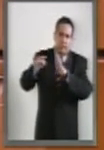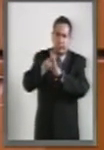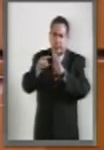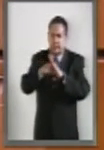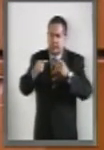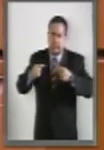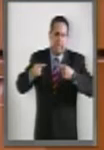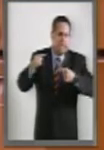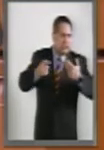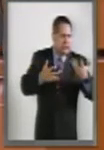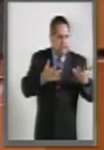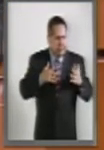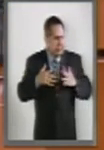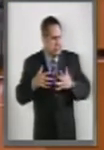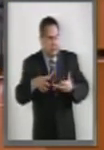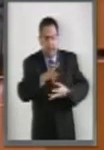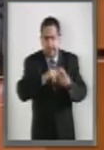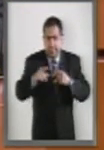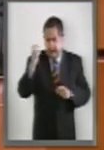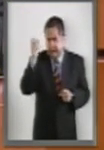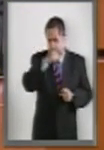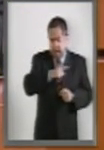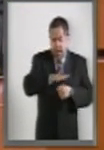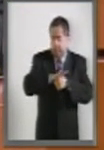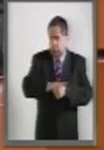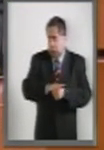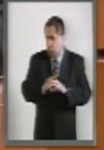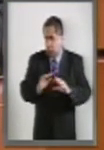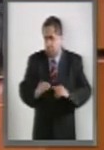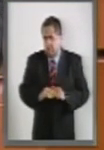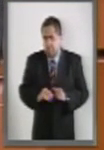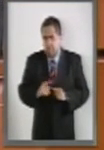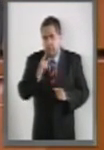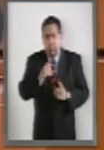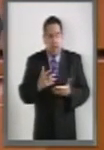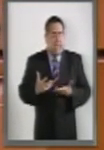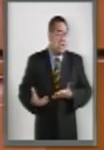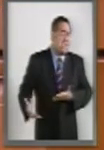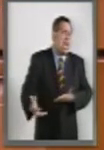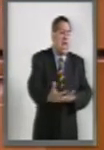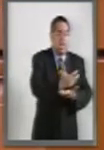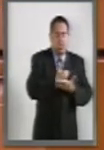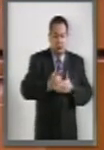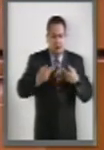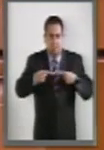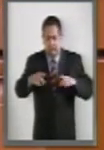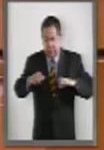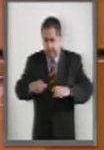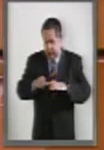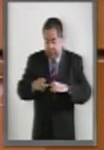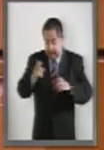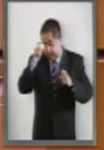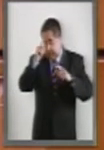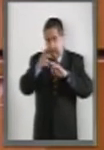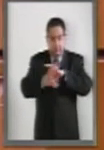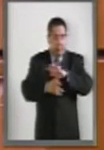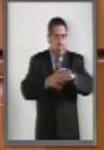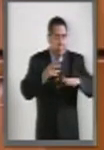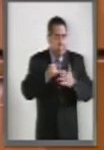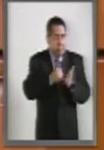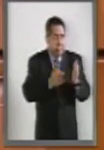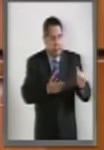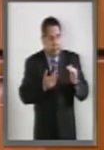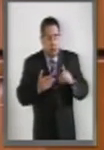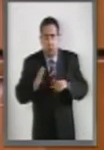someten a situaciones económicas de mucha presión. Los ingresos públicos han experimentado un drástico decremento